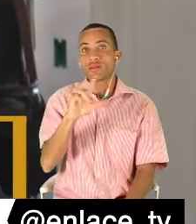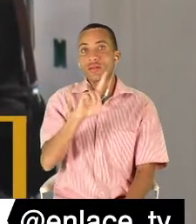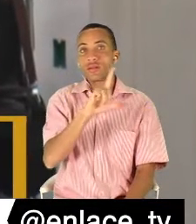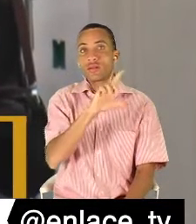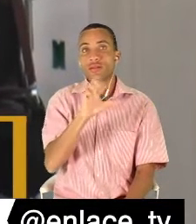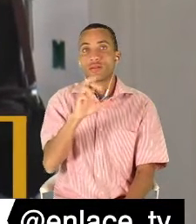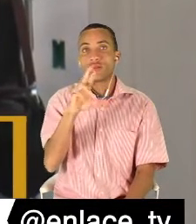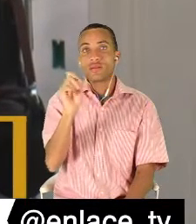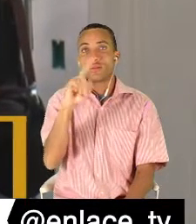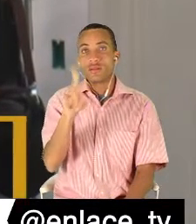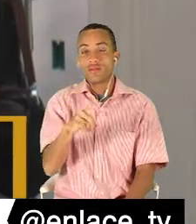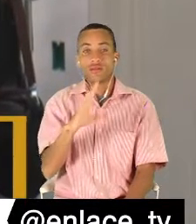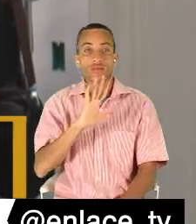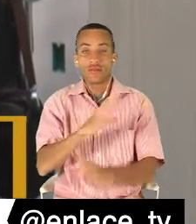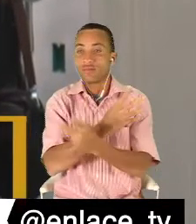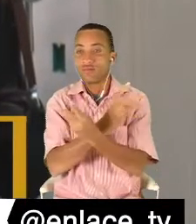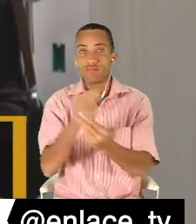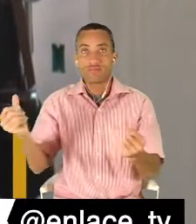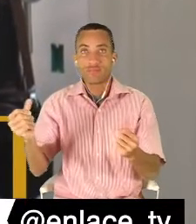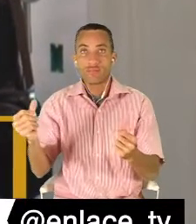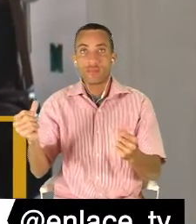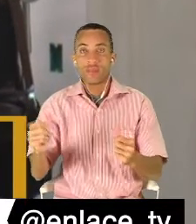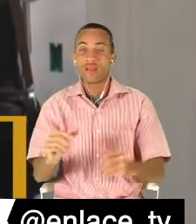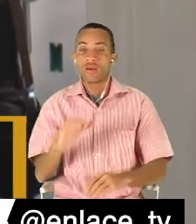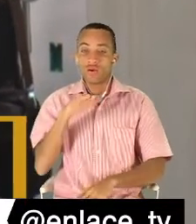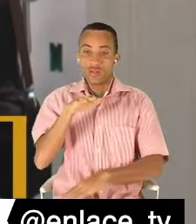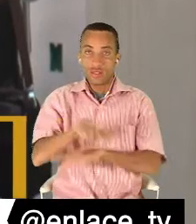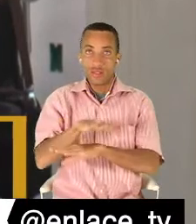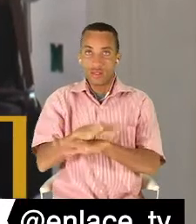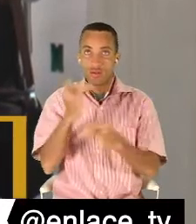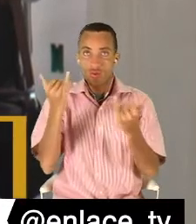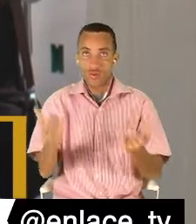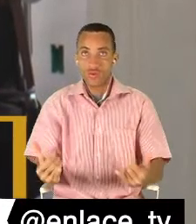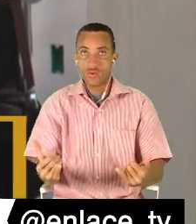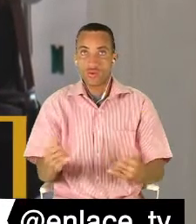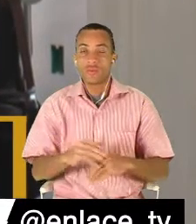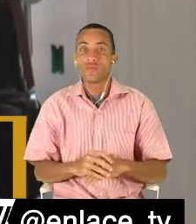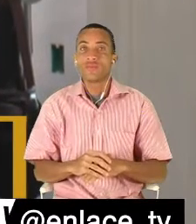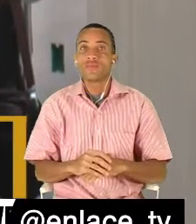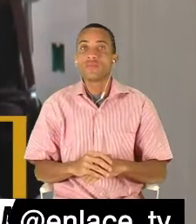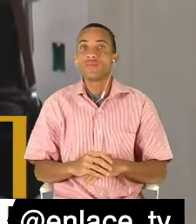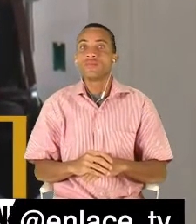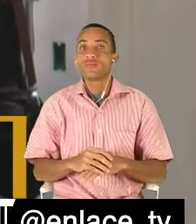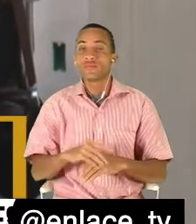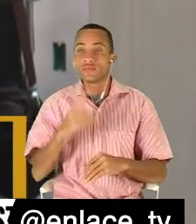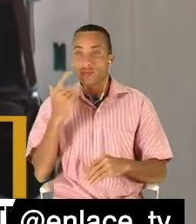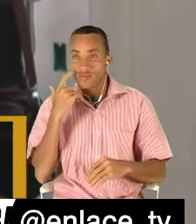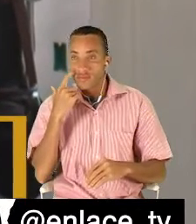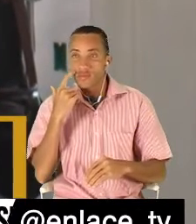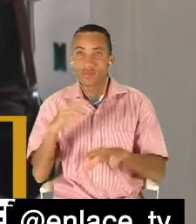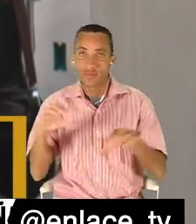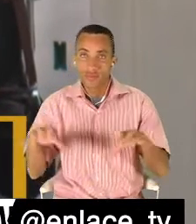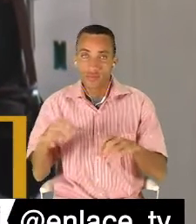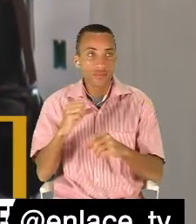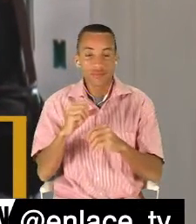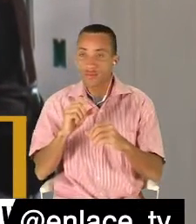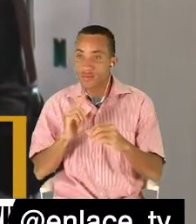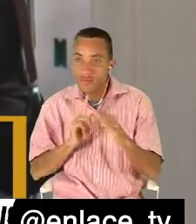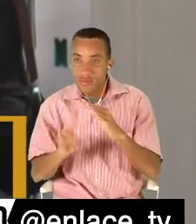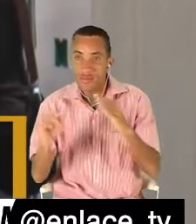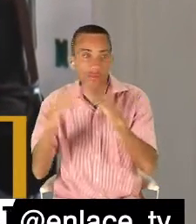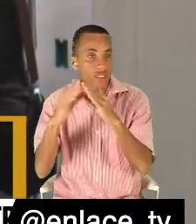ser desarticulada en la tarde de hoy, luego de que se llevara a cabo una diligencia de allanamiento y